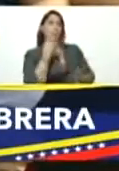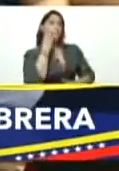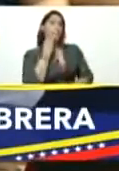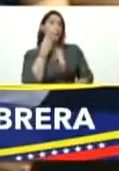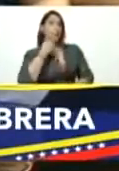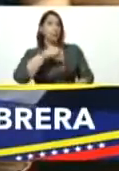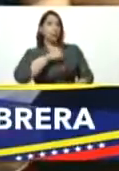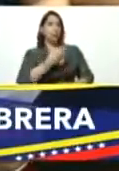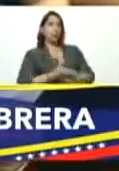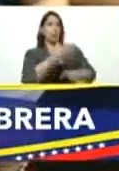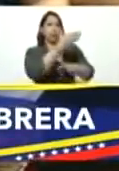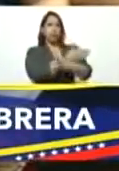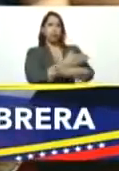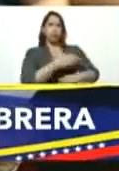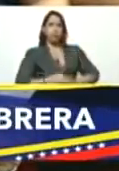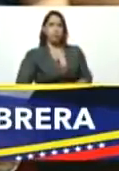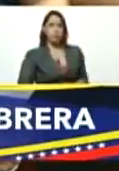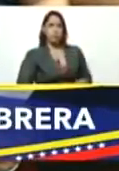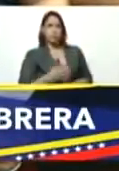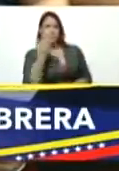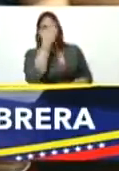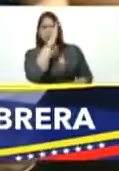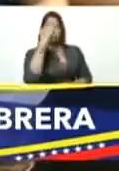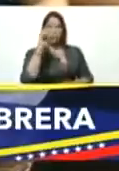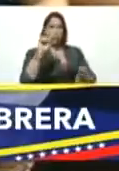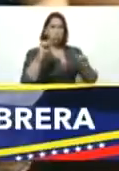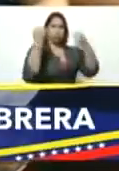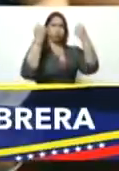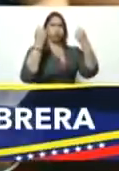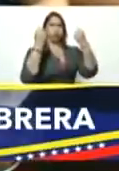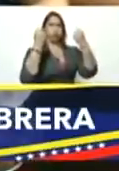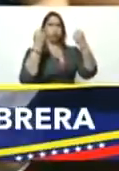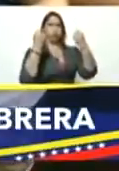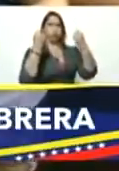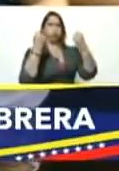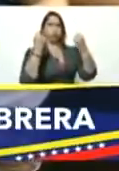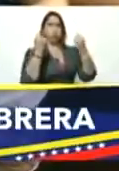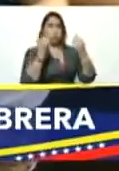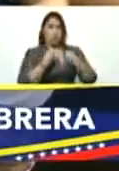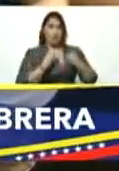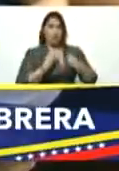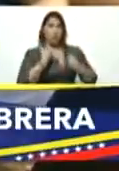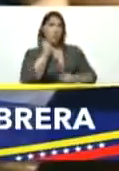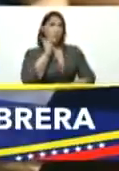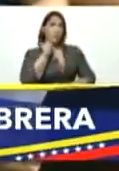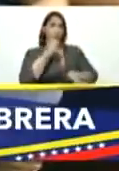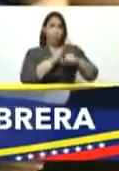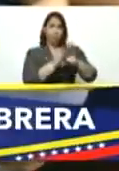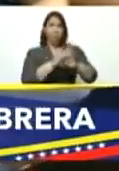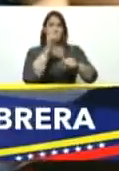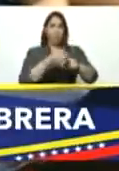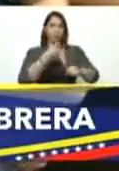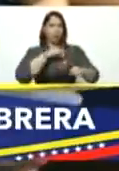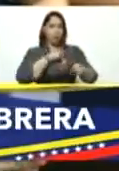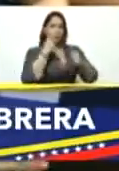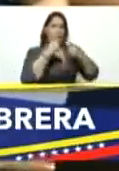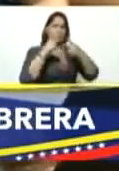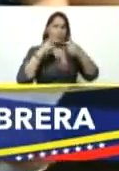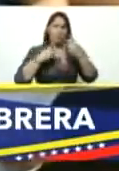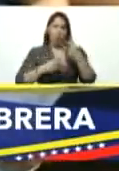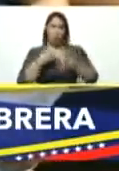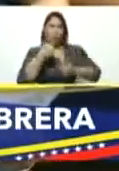tuvimos en medio del bloqueo en pandemia y que hemos venido diversificando la economía